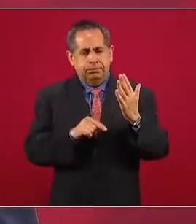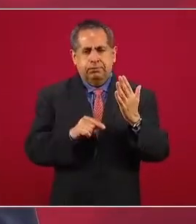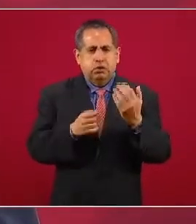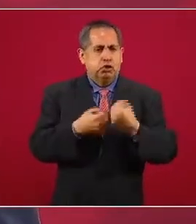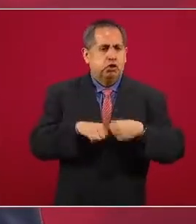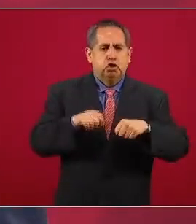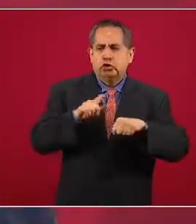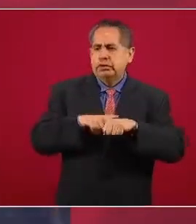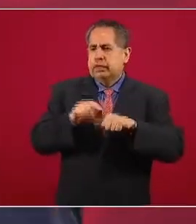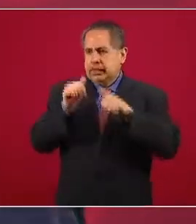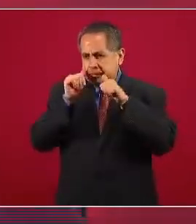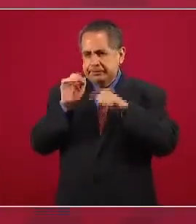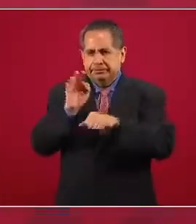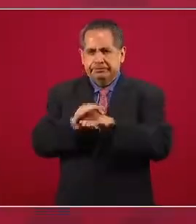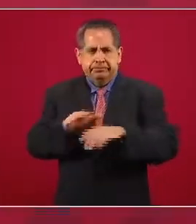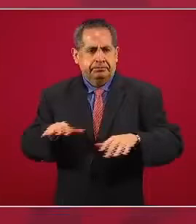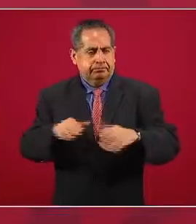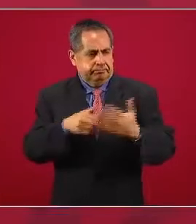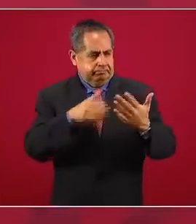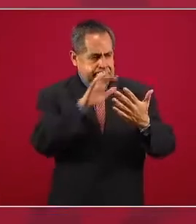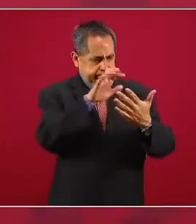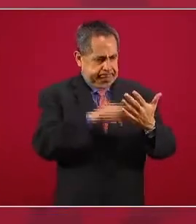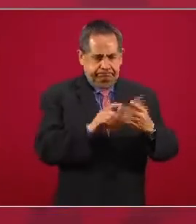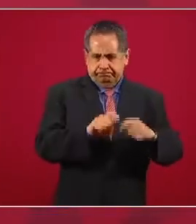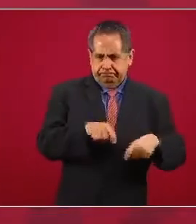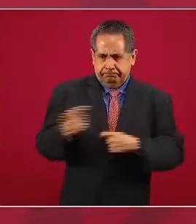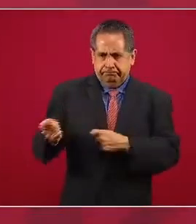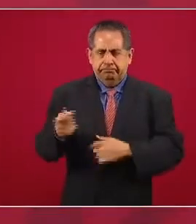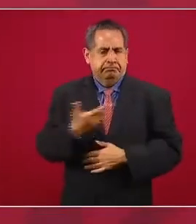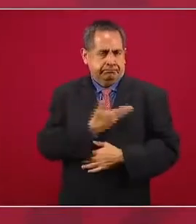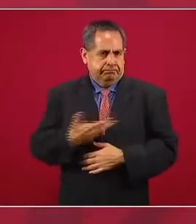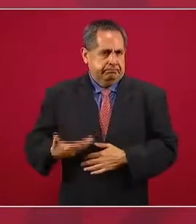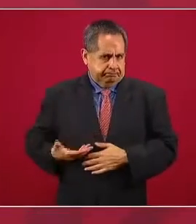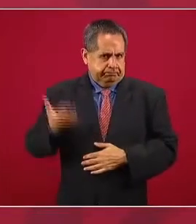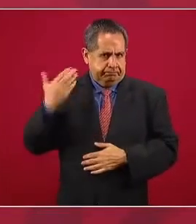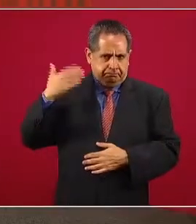social que le hicimos llegar al señor presidente, por cierto,